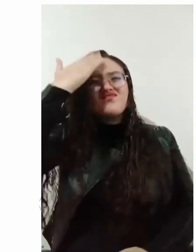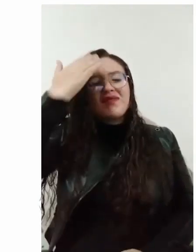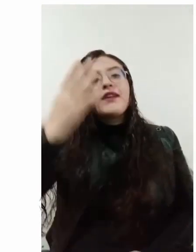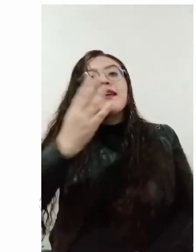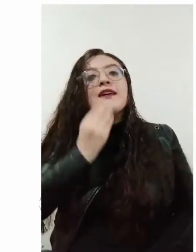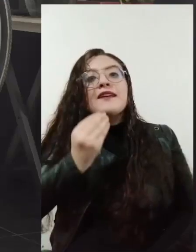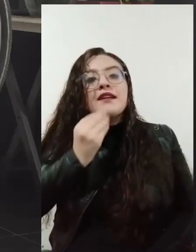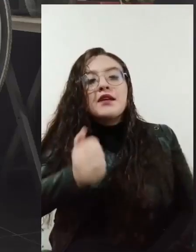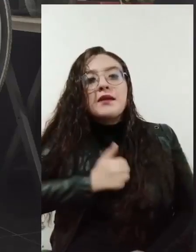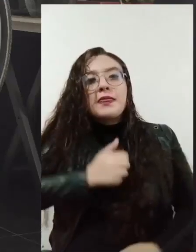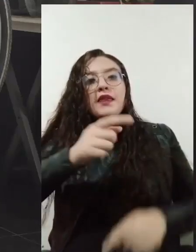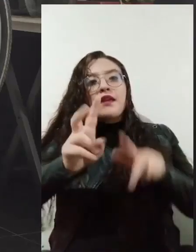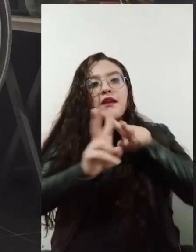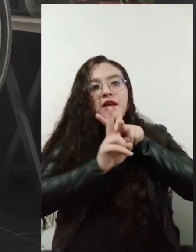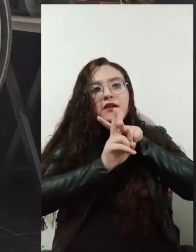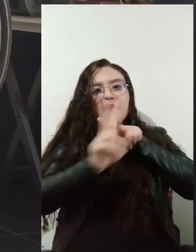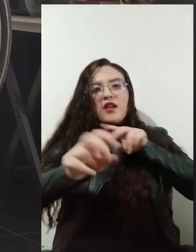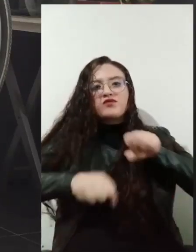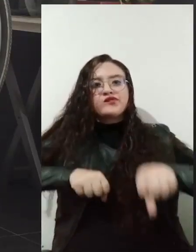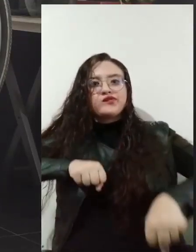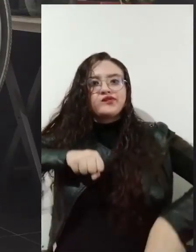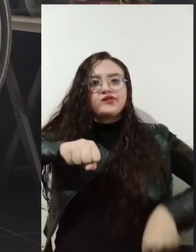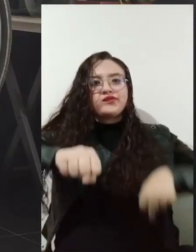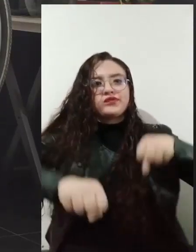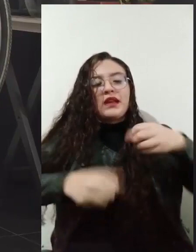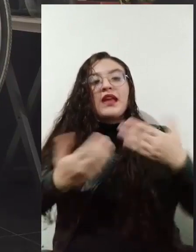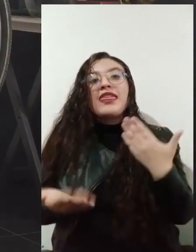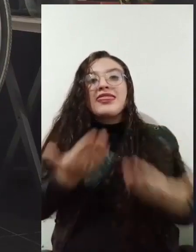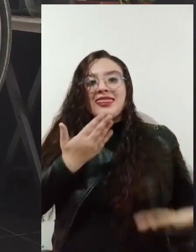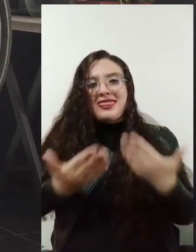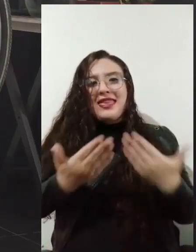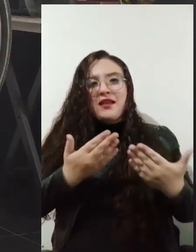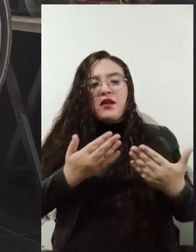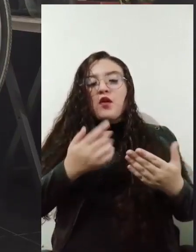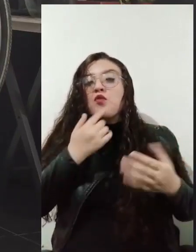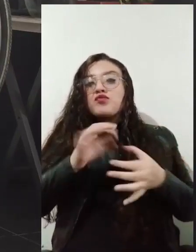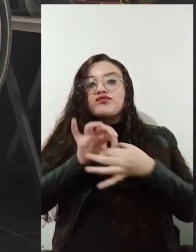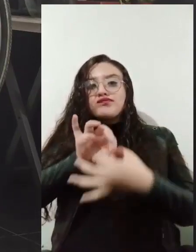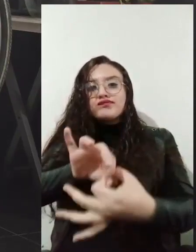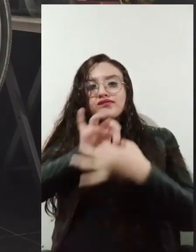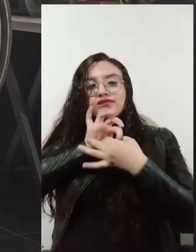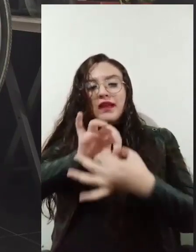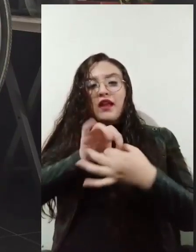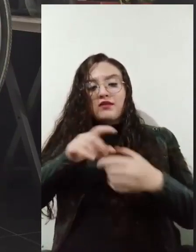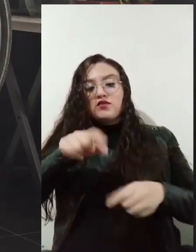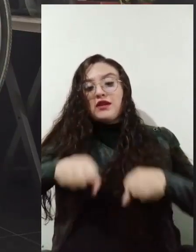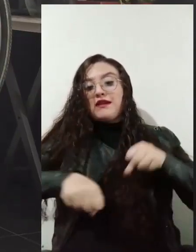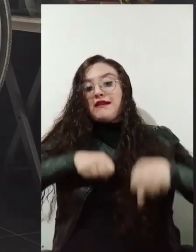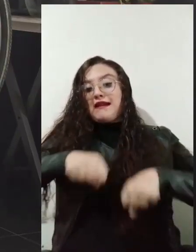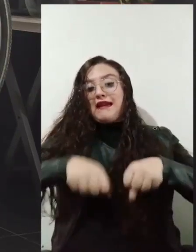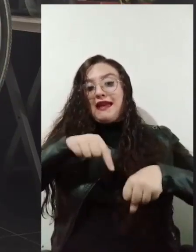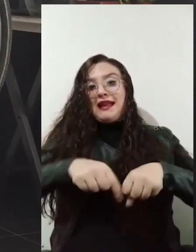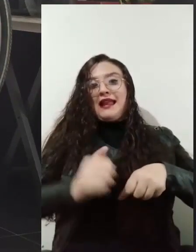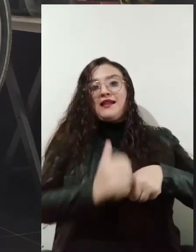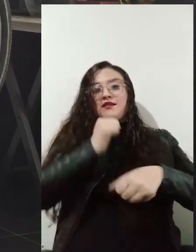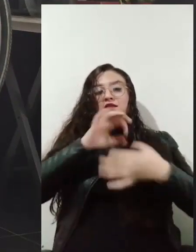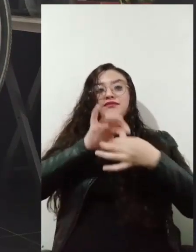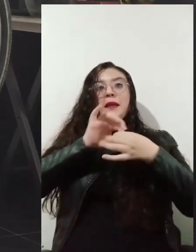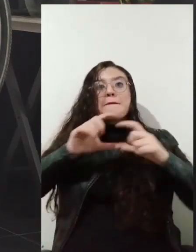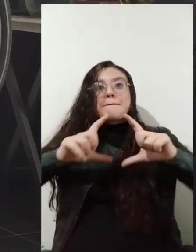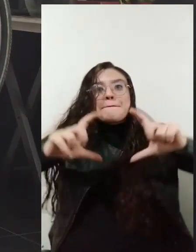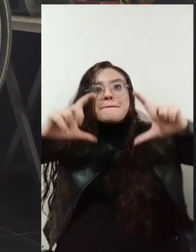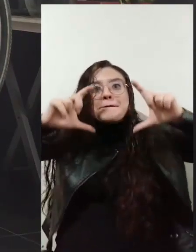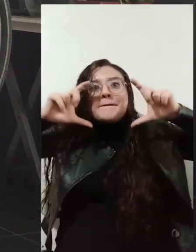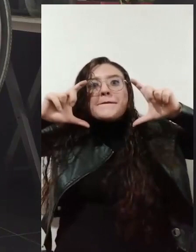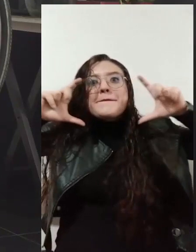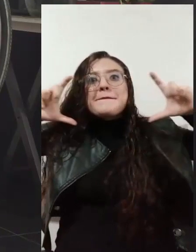empírica 2.5. Sabemos por experiencia propia que la velocidad a la que yo ando en mi bicicleta depende de la relación del piñón delantero con el